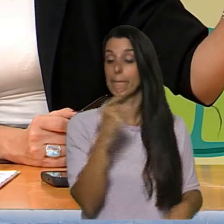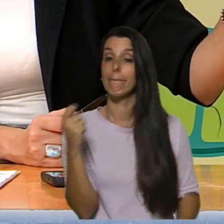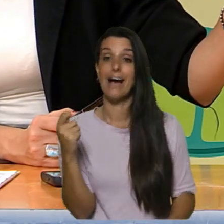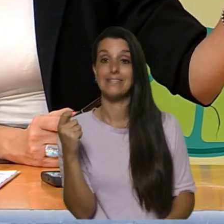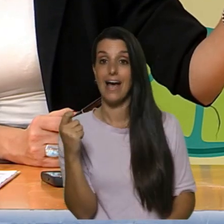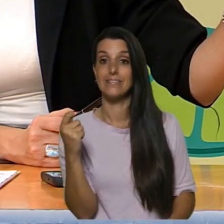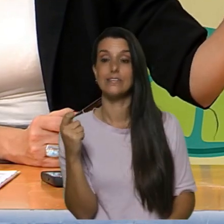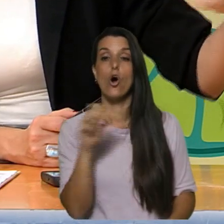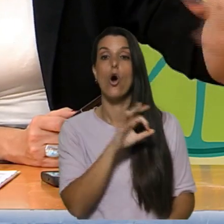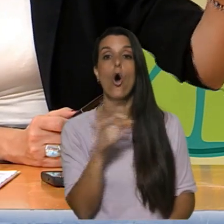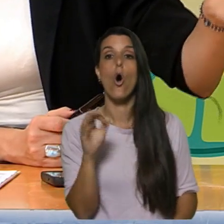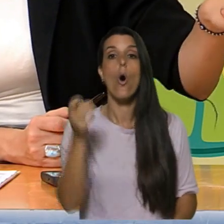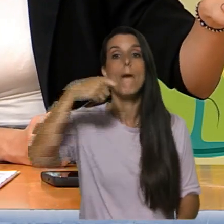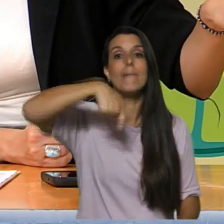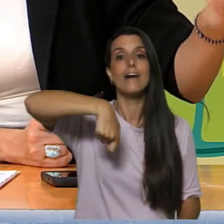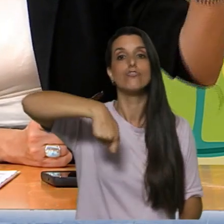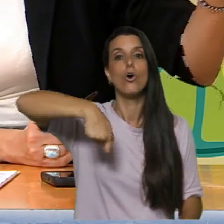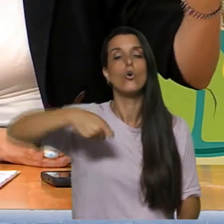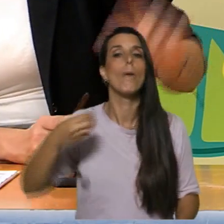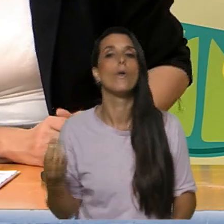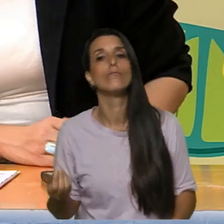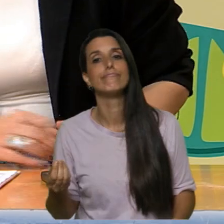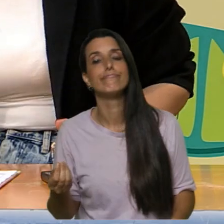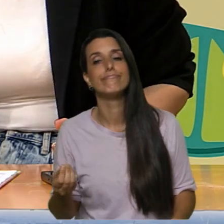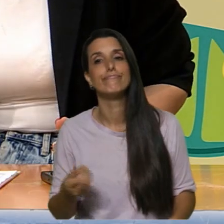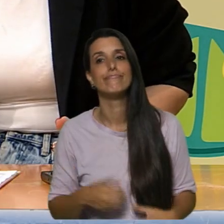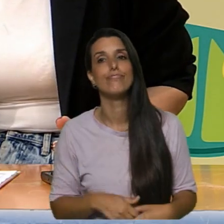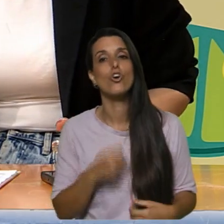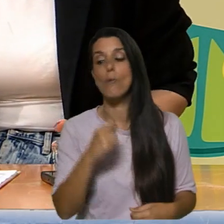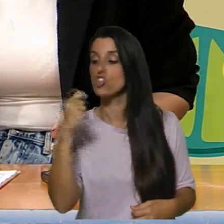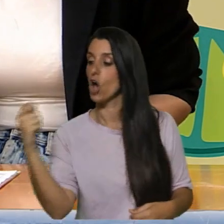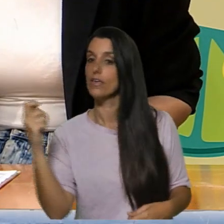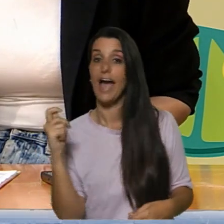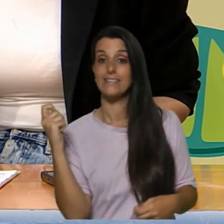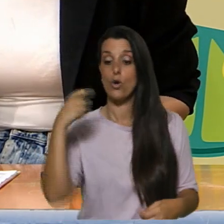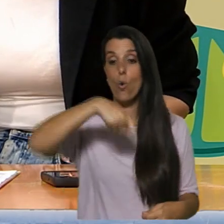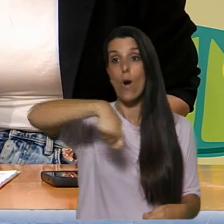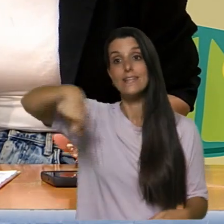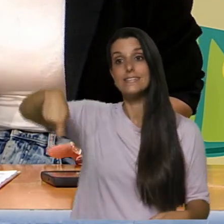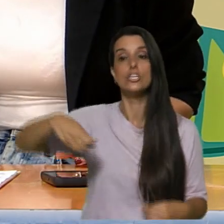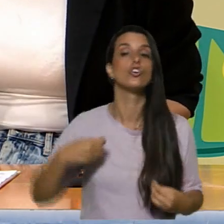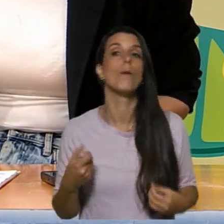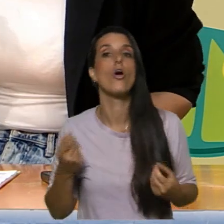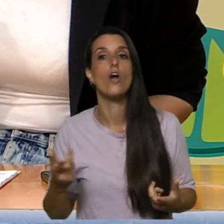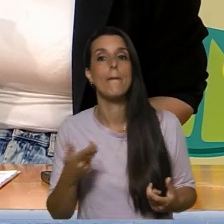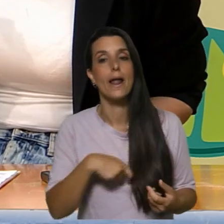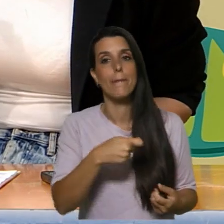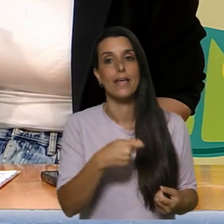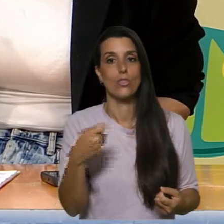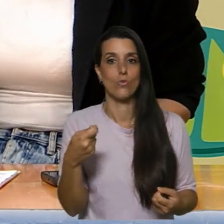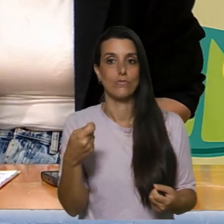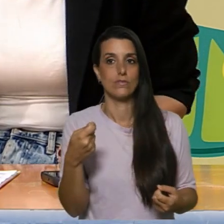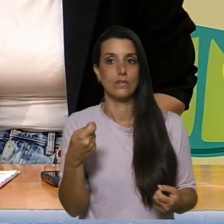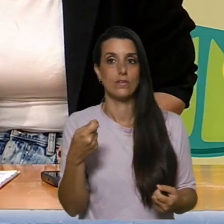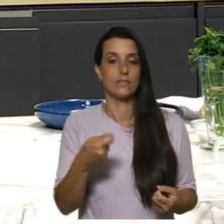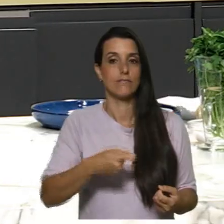mango del cuchillo o de punta? Un beso muy grande para todos, Beatriz. Con el mango. Para mí con el mango, la punta la agarras con el